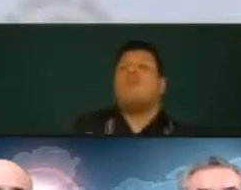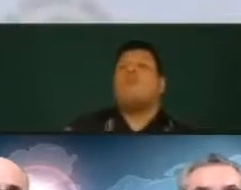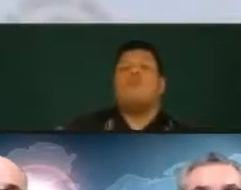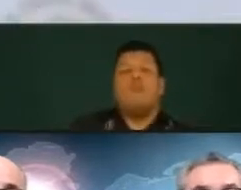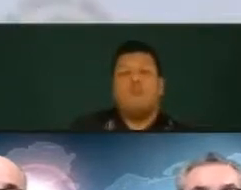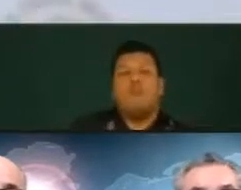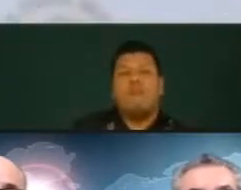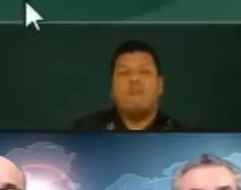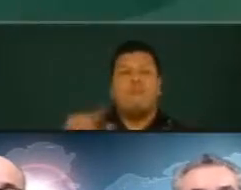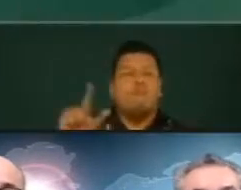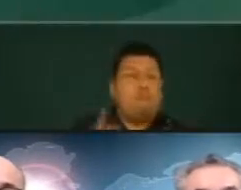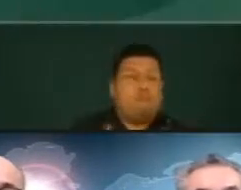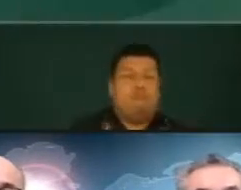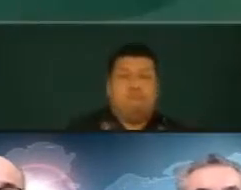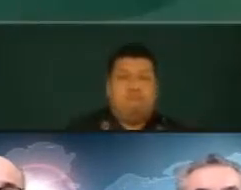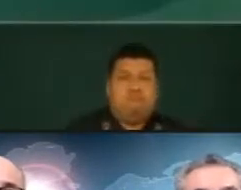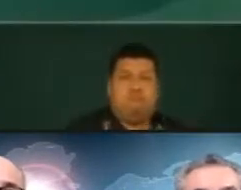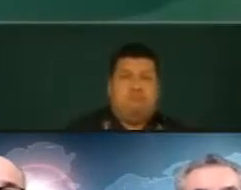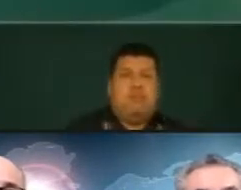Walmart ha intentado